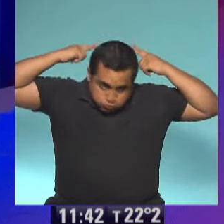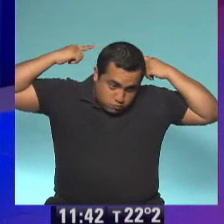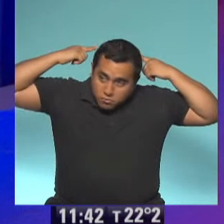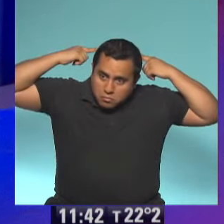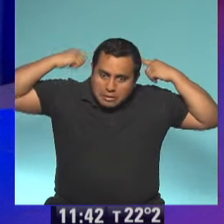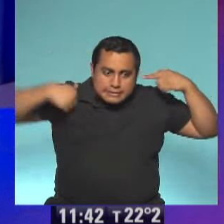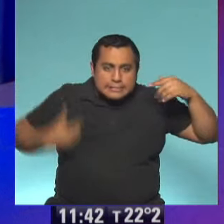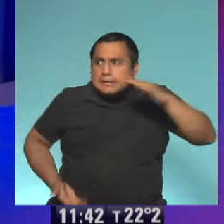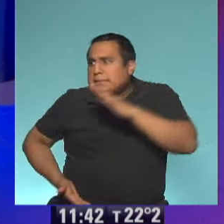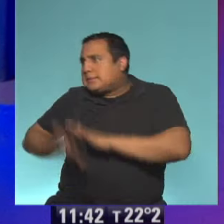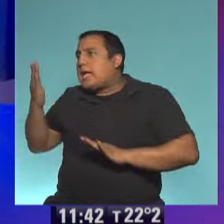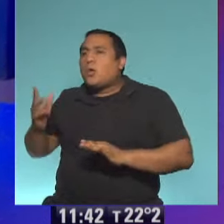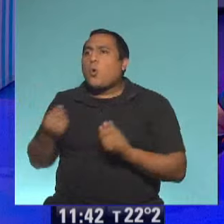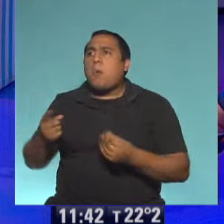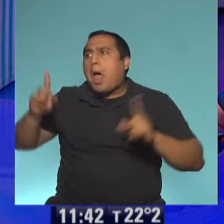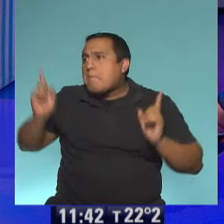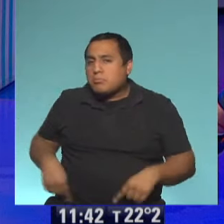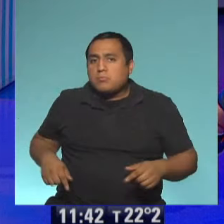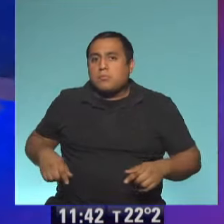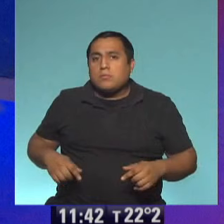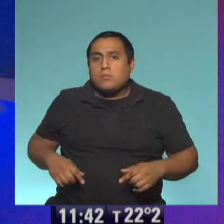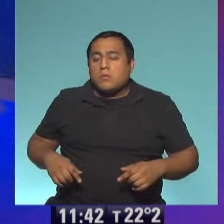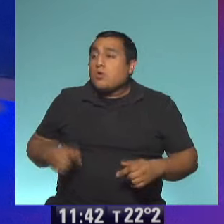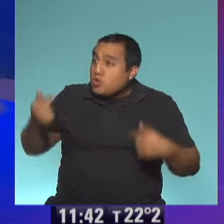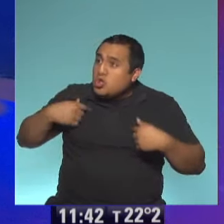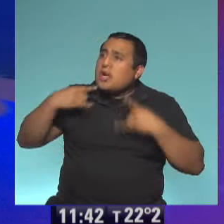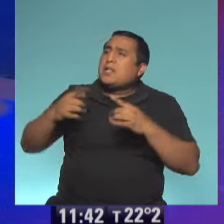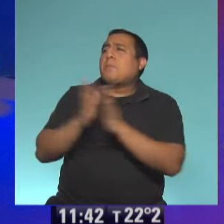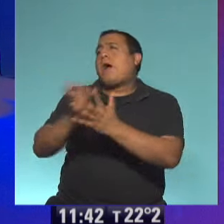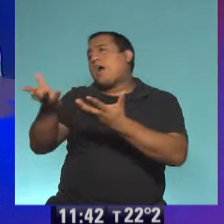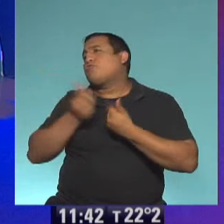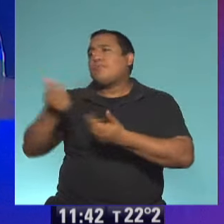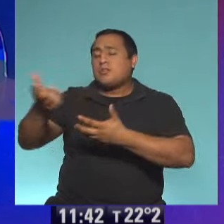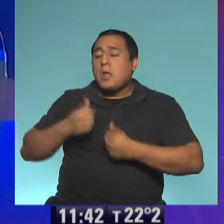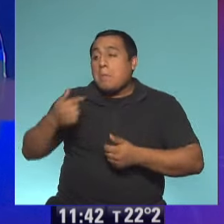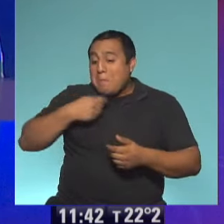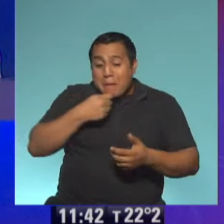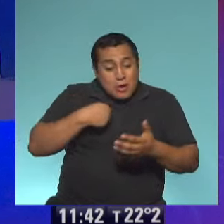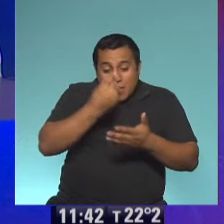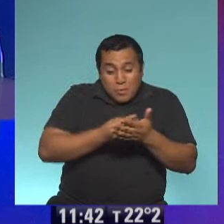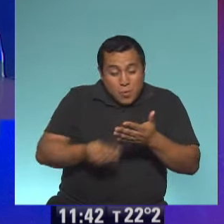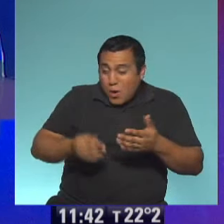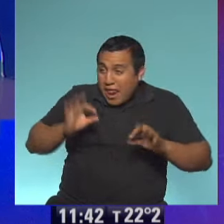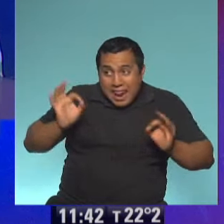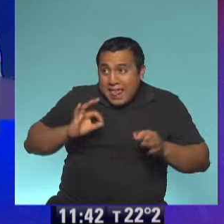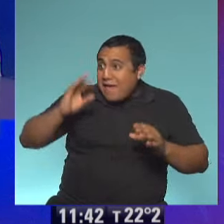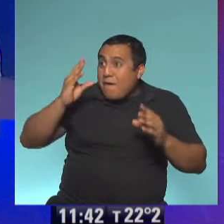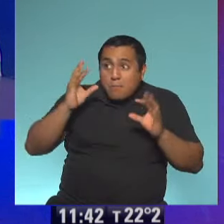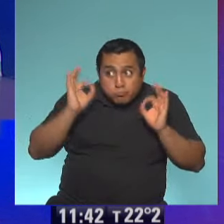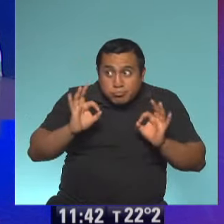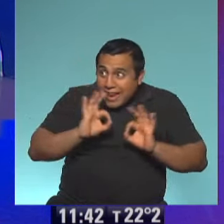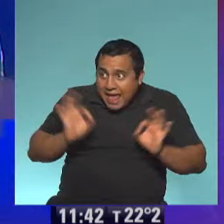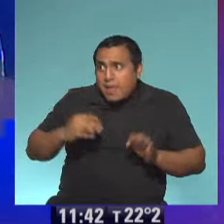salir. No, estaba quedó encerrado. ¿No me has oído pedir ayuda? Si no termino este dibujo, mi proyecto de hacer un libro habrá fracasado,